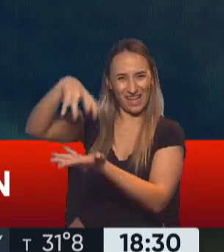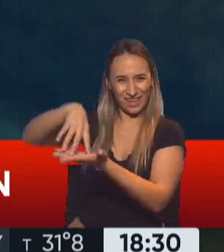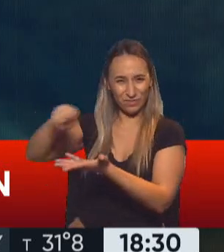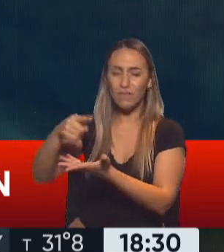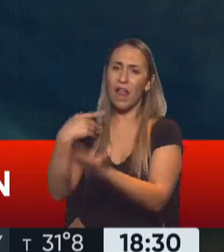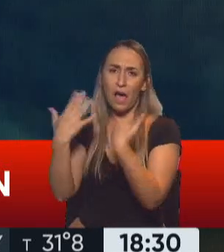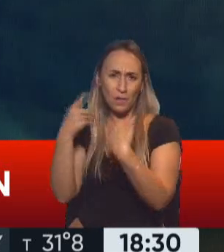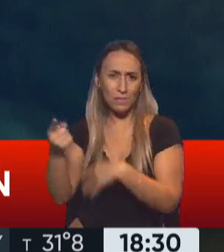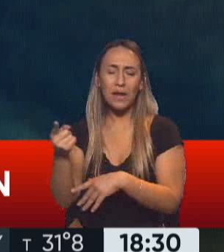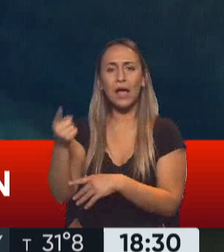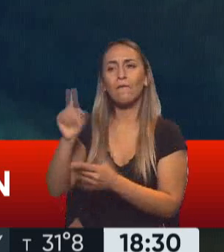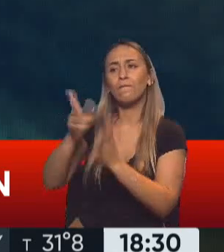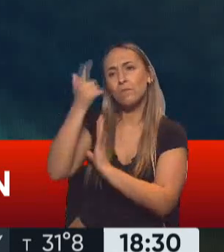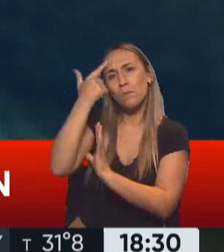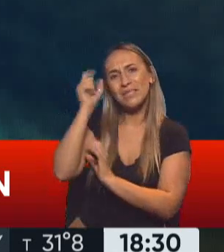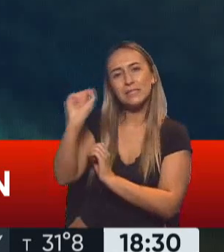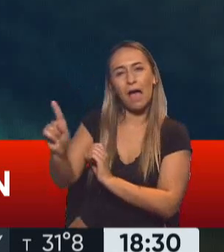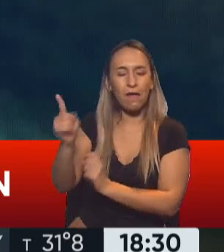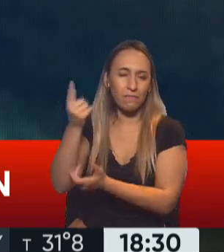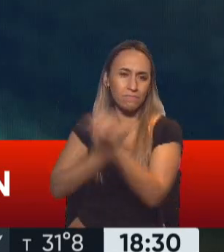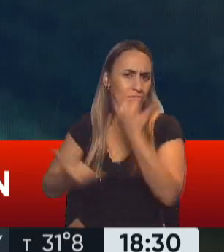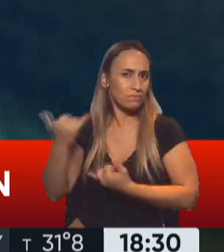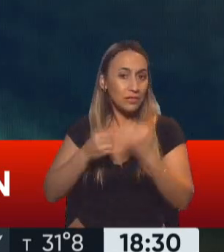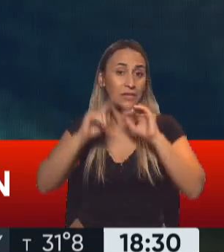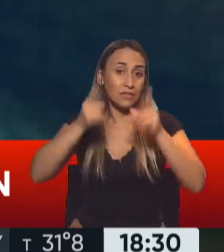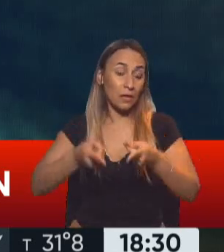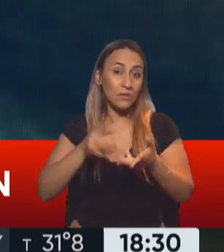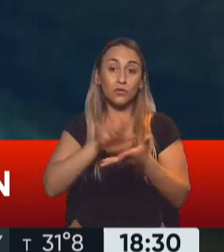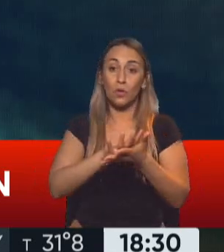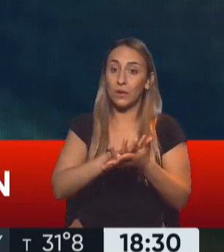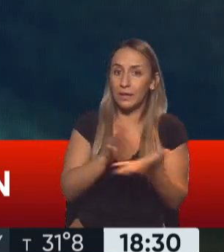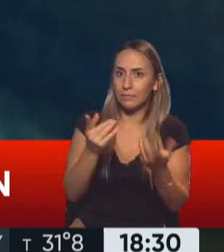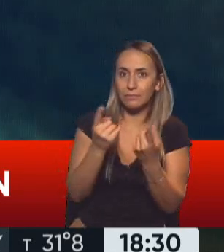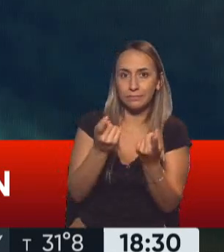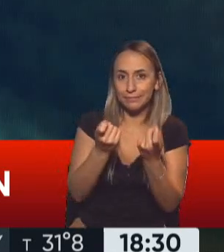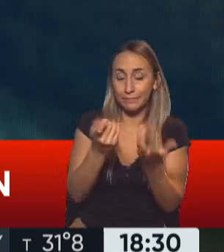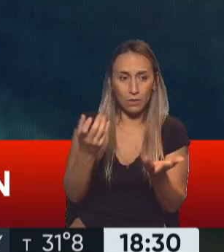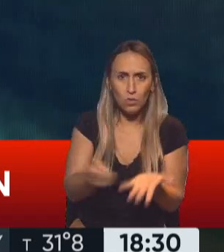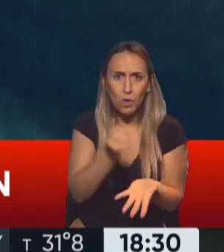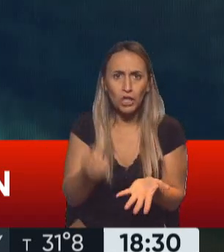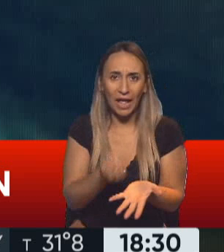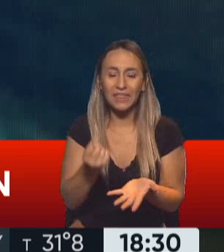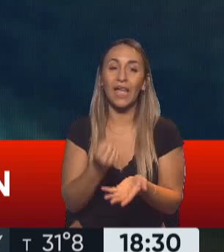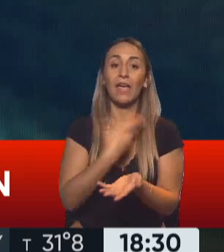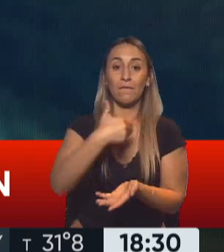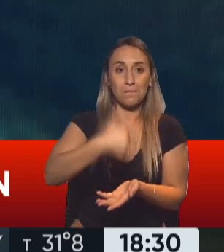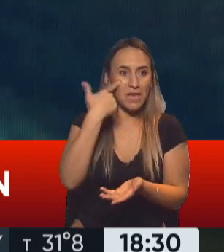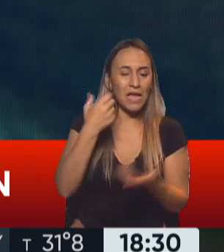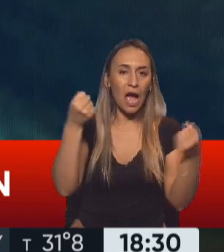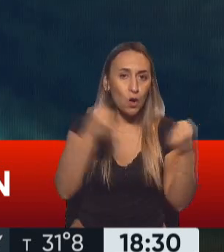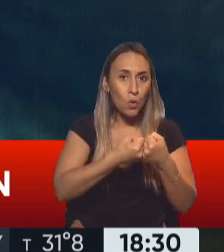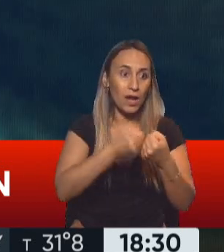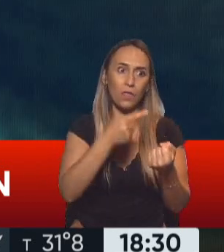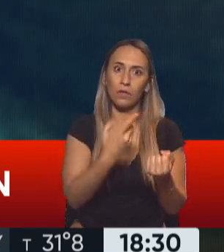su pensamiento al respecto y de la importancia, como decía Nazarena, de llegar a un acuerdo, a un consenso con todas las partes para esa presentación con el Fondo